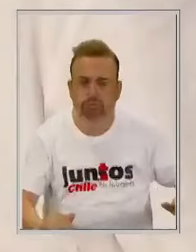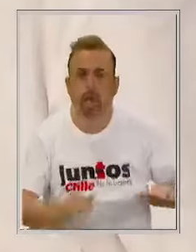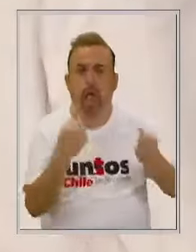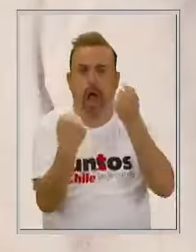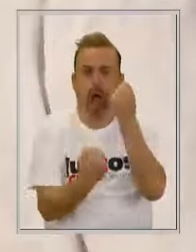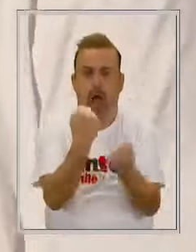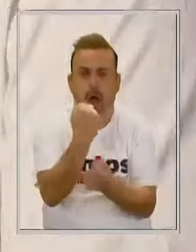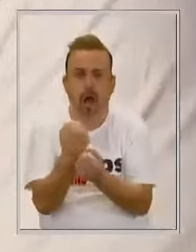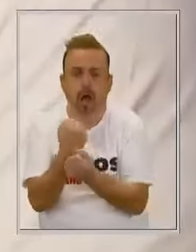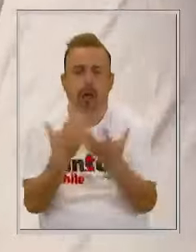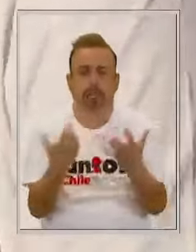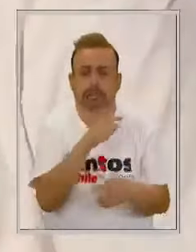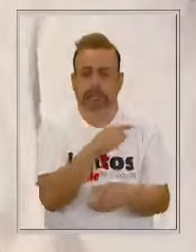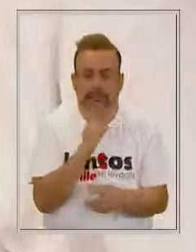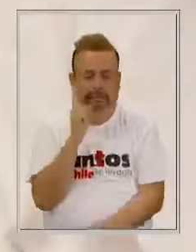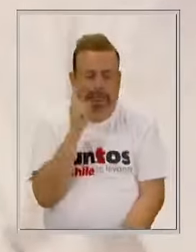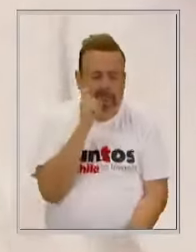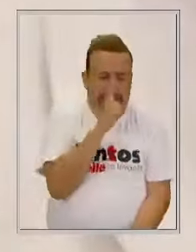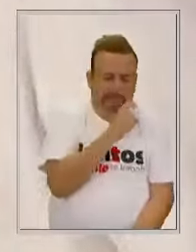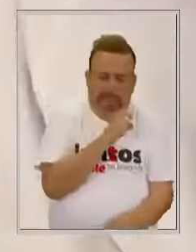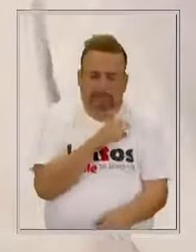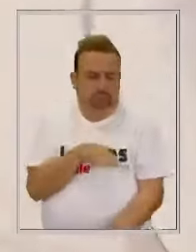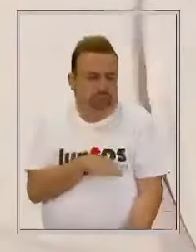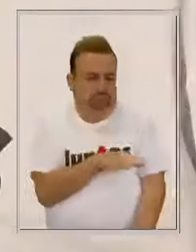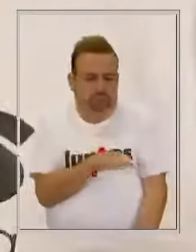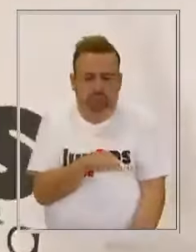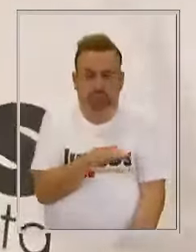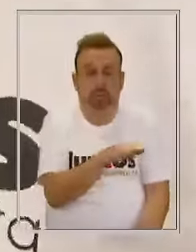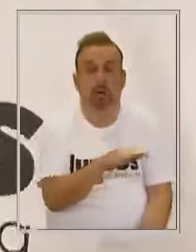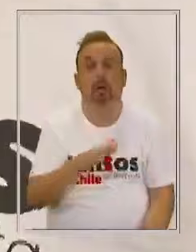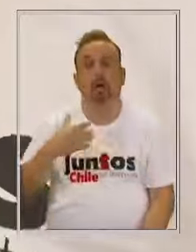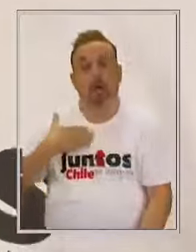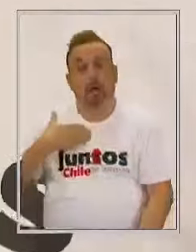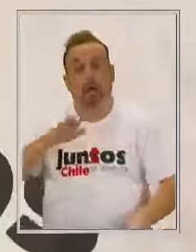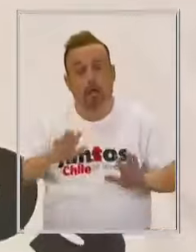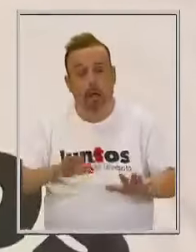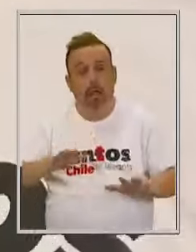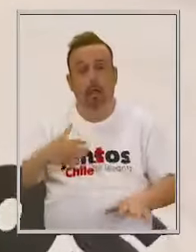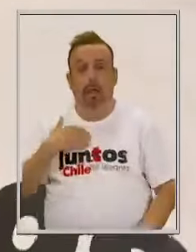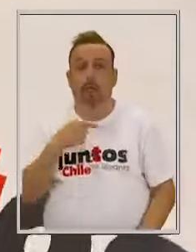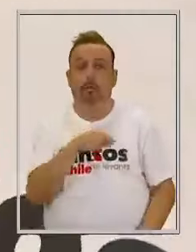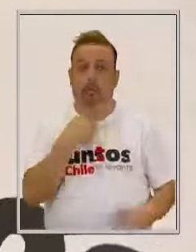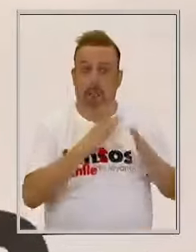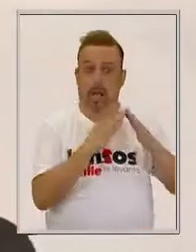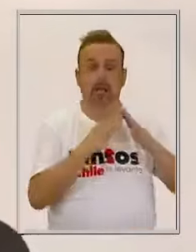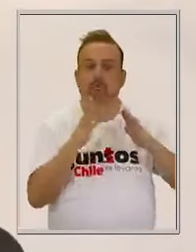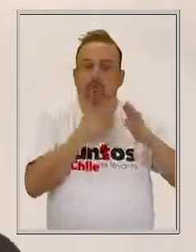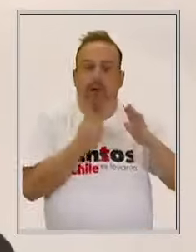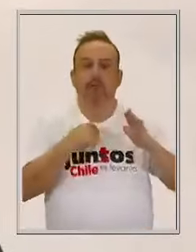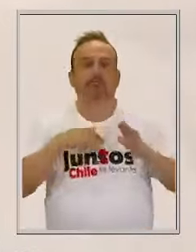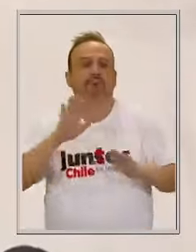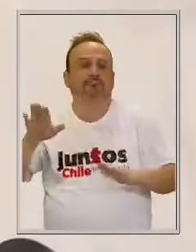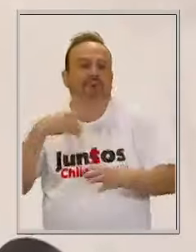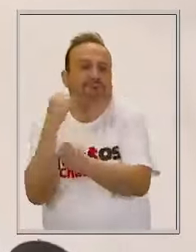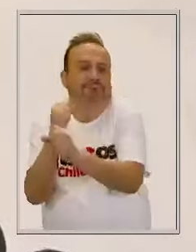auto. La vieron muy, pero muy compleja, ¿no? Claro, yo en ese momento no me encontraba acá en la casa, yo estaba